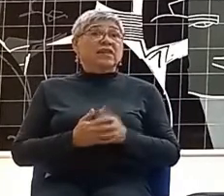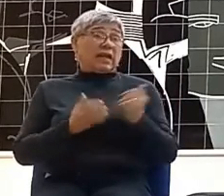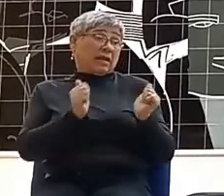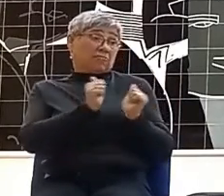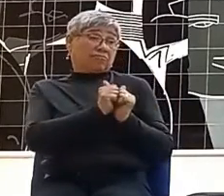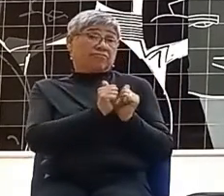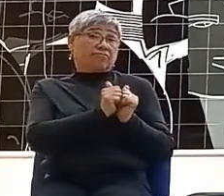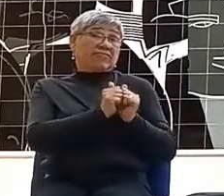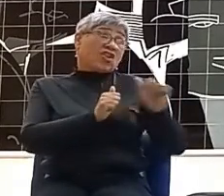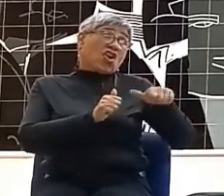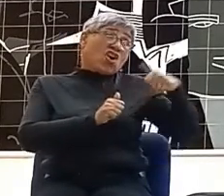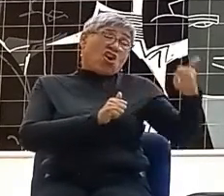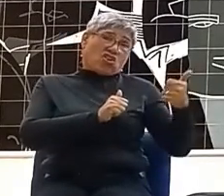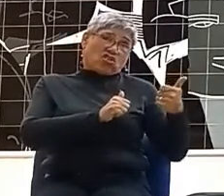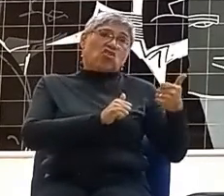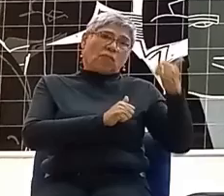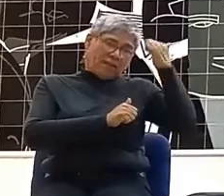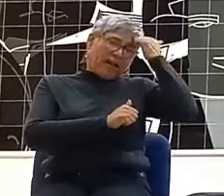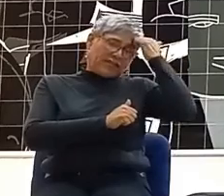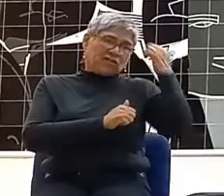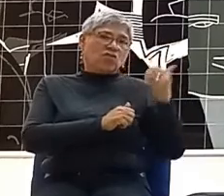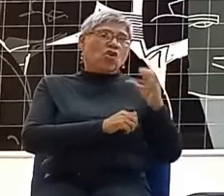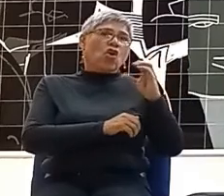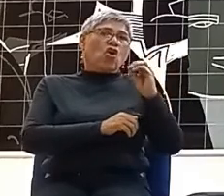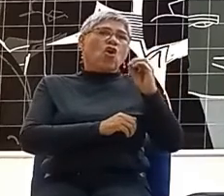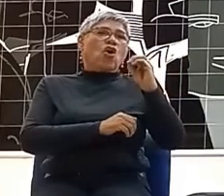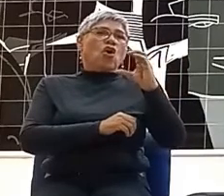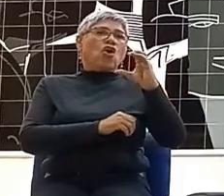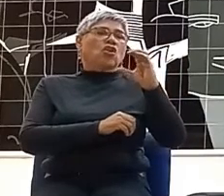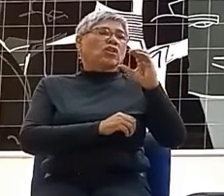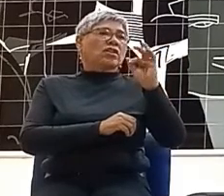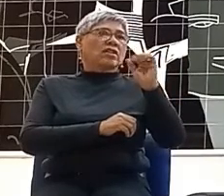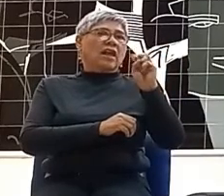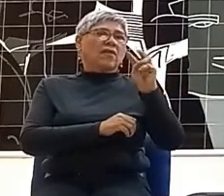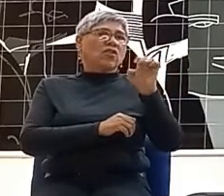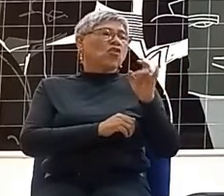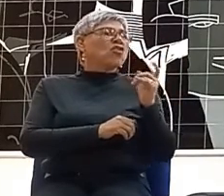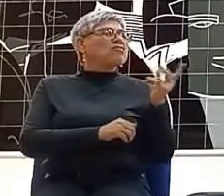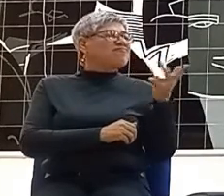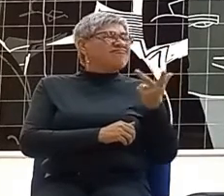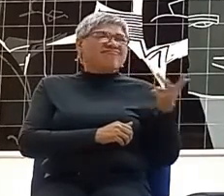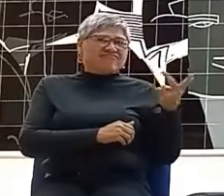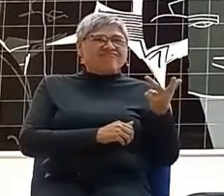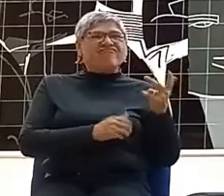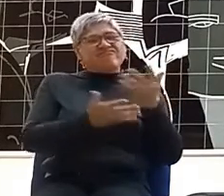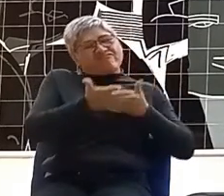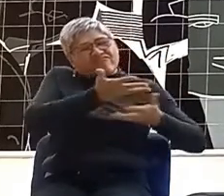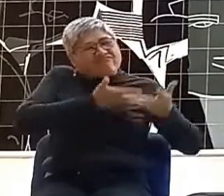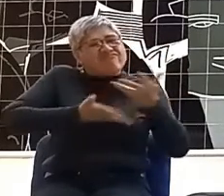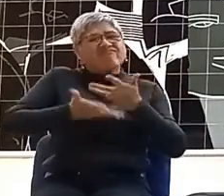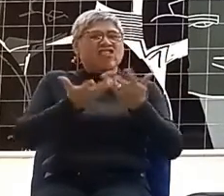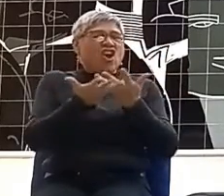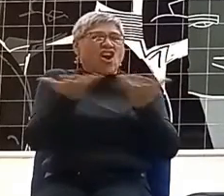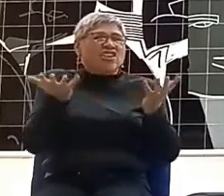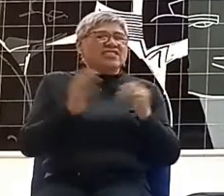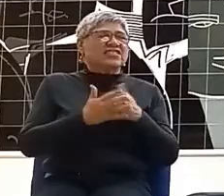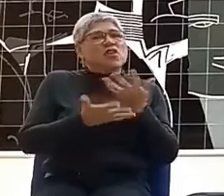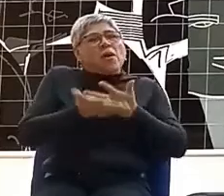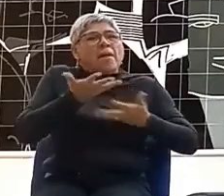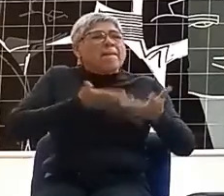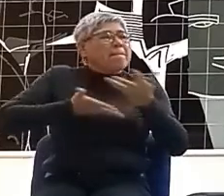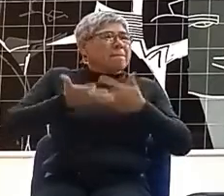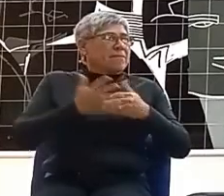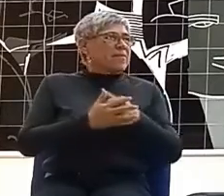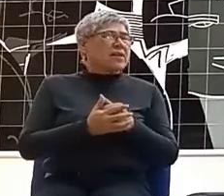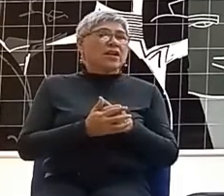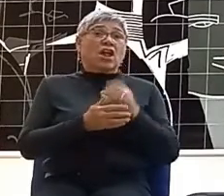un maestro total con el que he tenido el placer de compartir en muchas ocasiones, el doctor